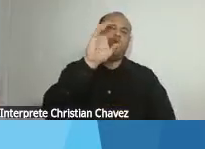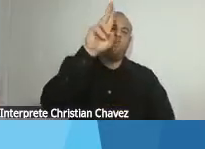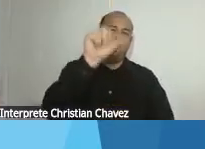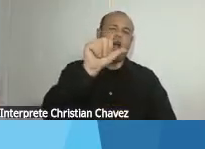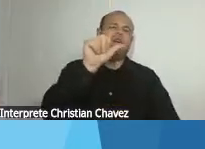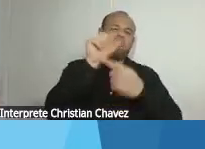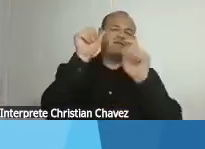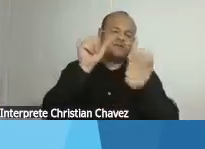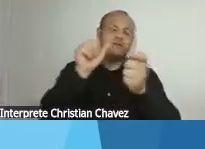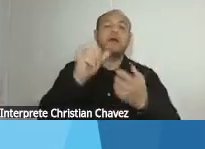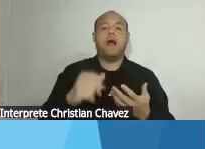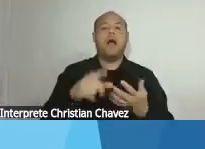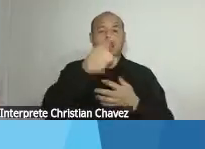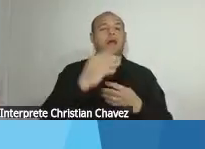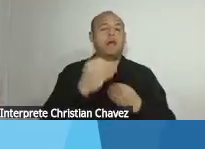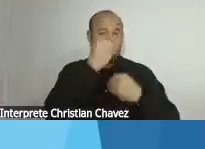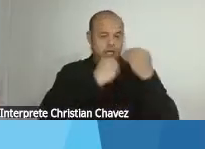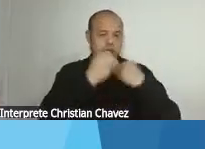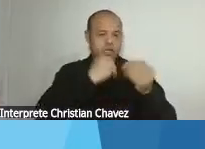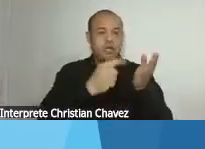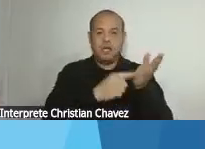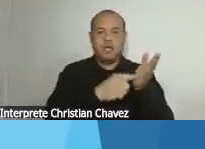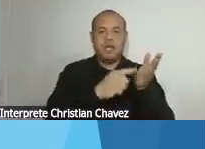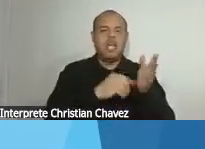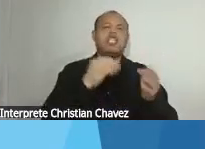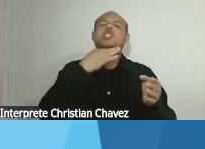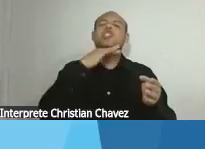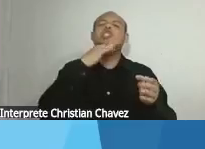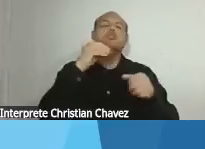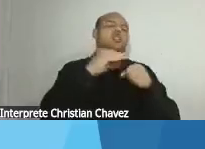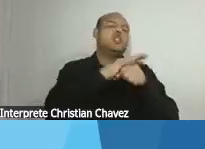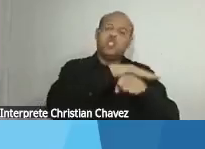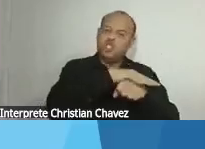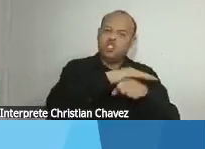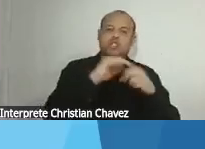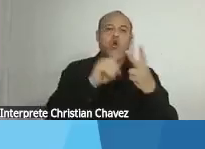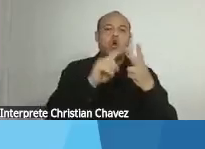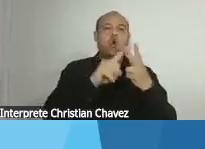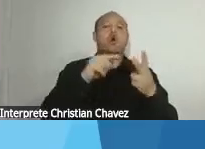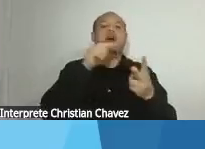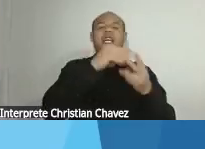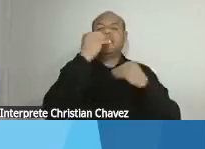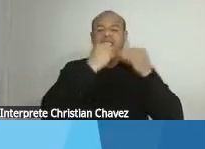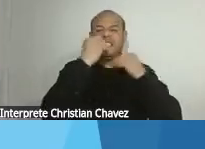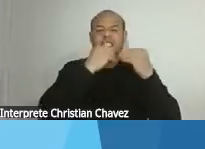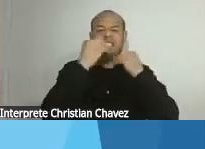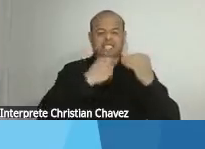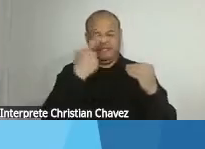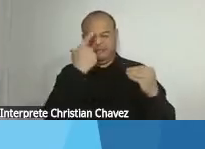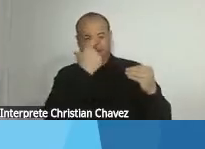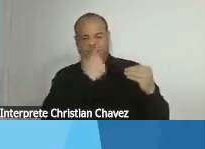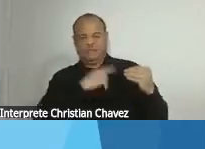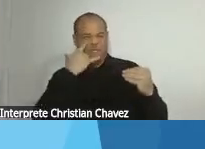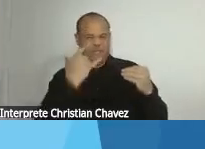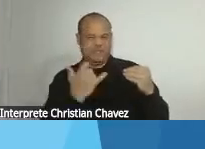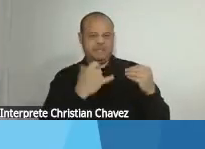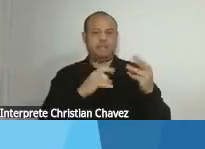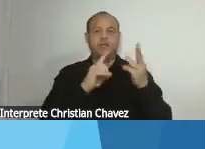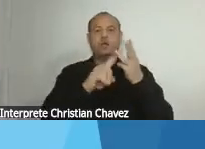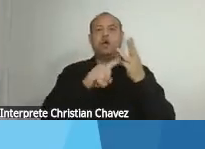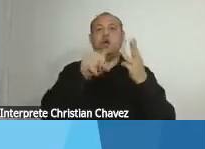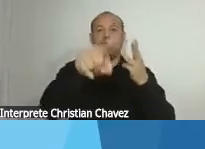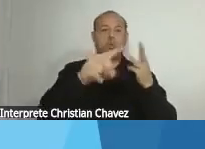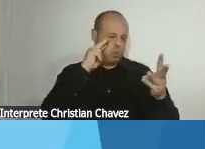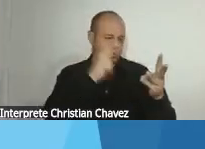no tenga algún agente patógeno, que no tenga algún microorganismo como una bacteria, un hongo,